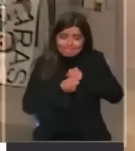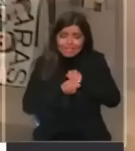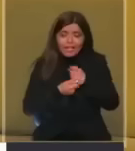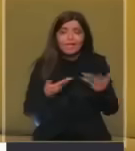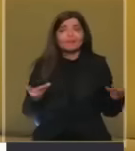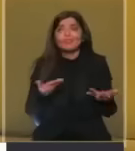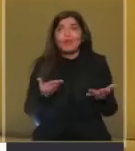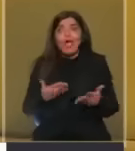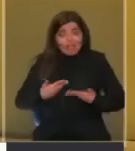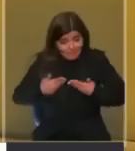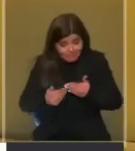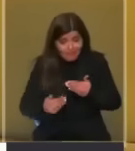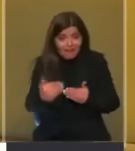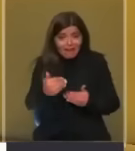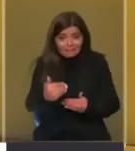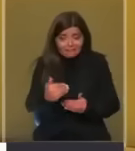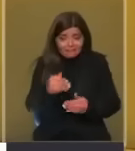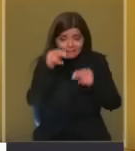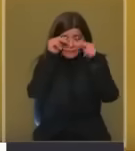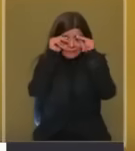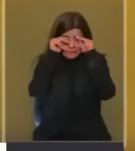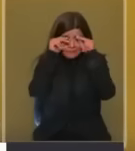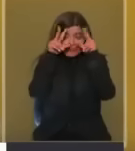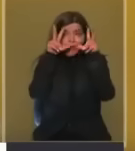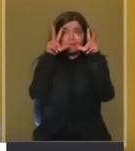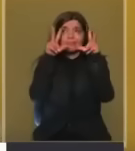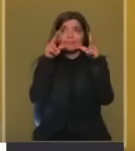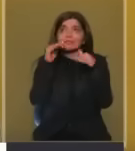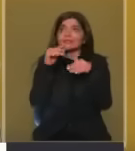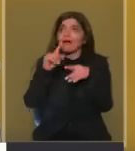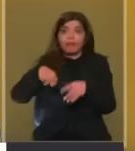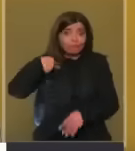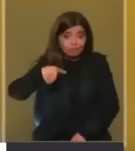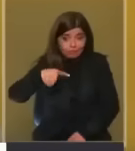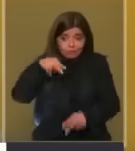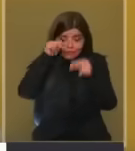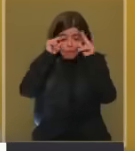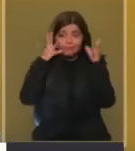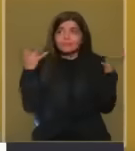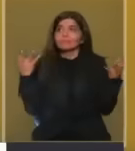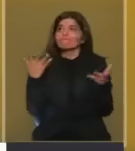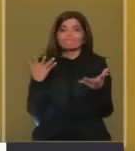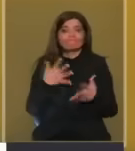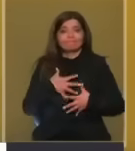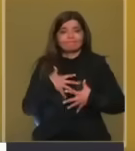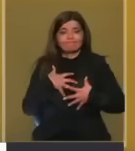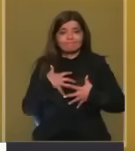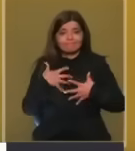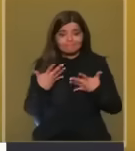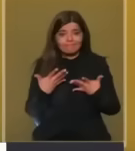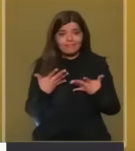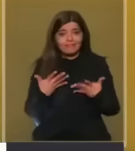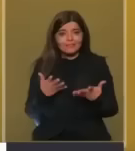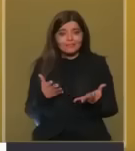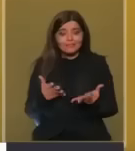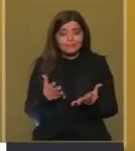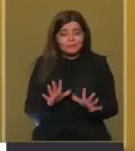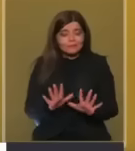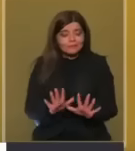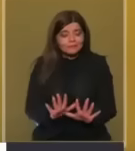despertar yo al otro día, digamos? Sin embargo, es impresionante cómo